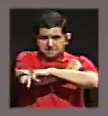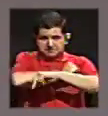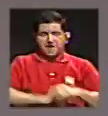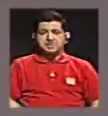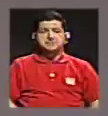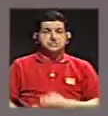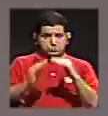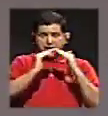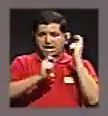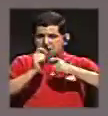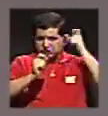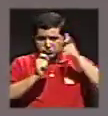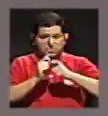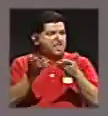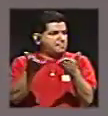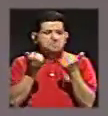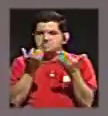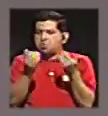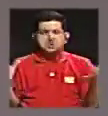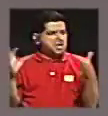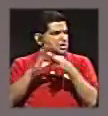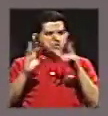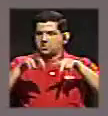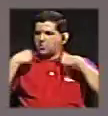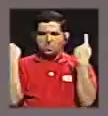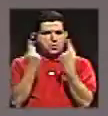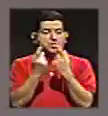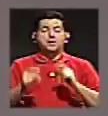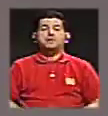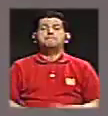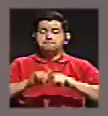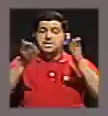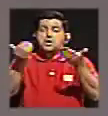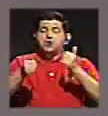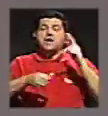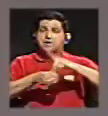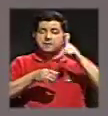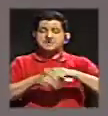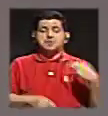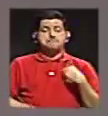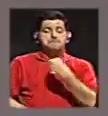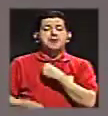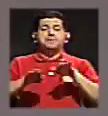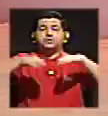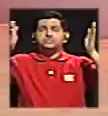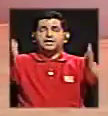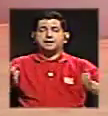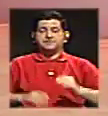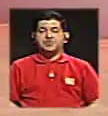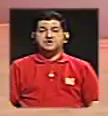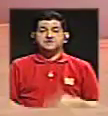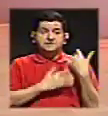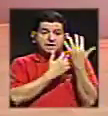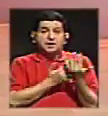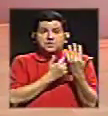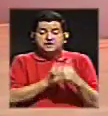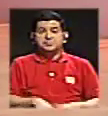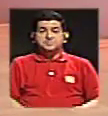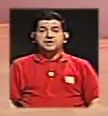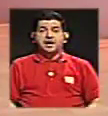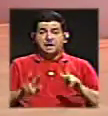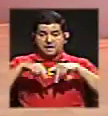en esa ciudad que no quieran vincularse a ningún partido político y que quieran participar como miembros de mesa puo esperaría que los partidos